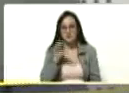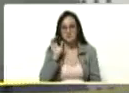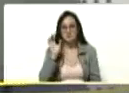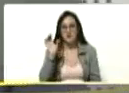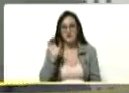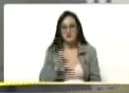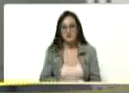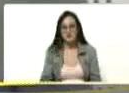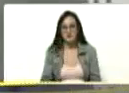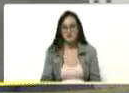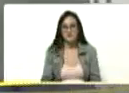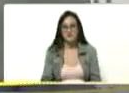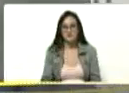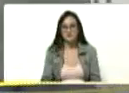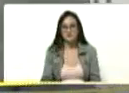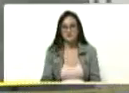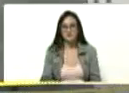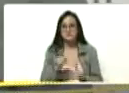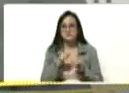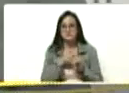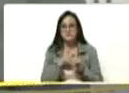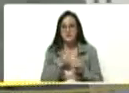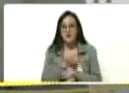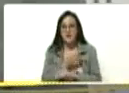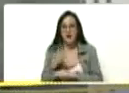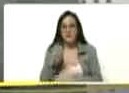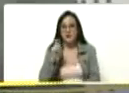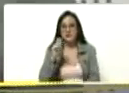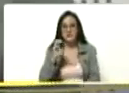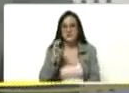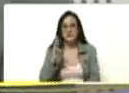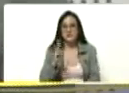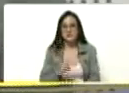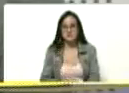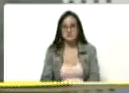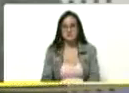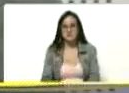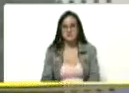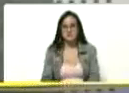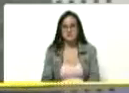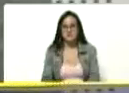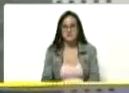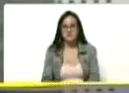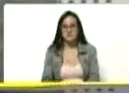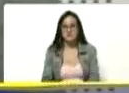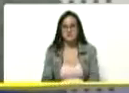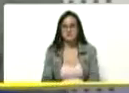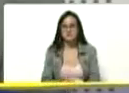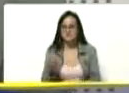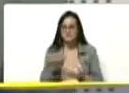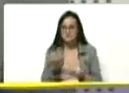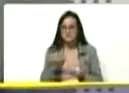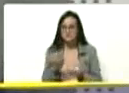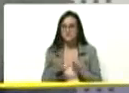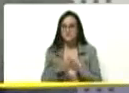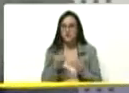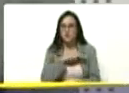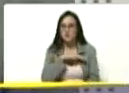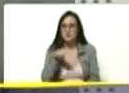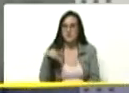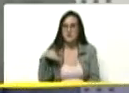of ALBA TCP, con los principios del ALBA TCP, and assure all members, y asegurar a todos los